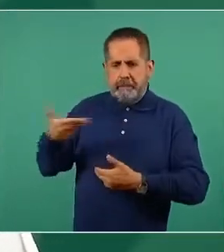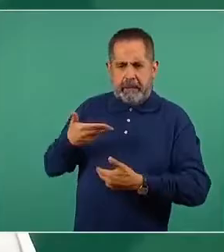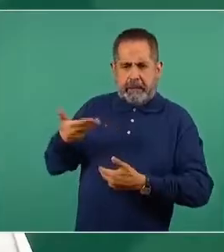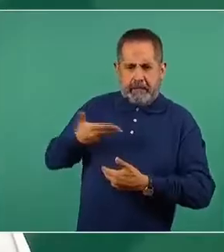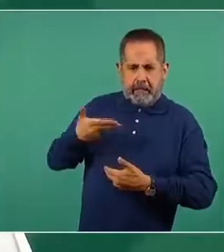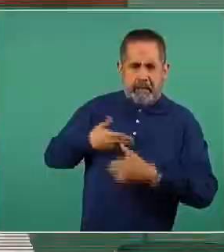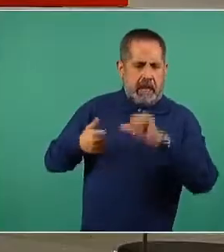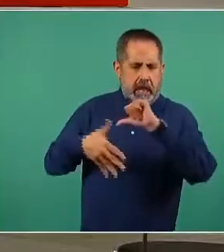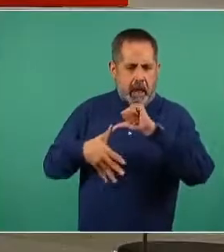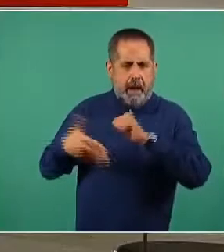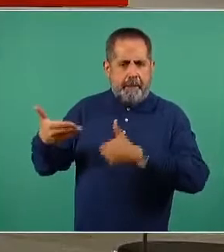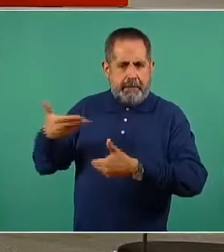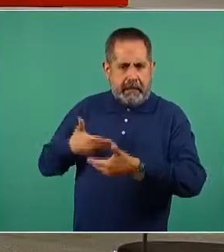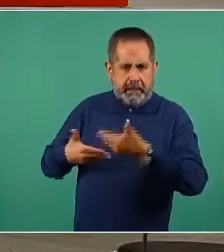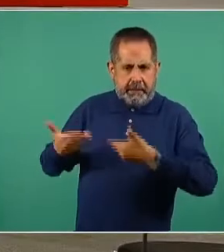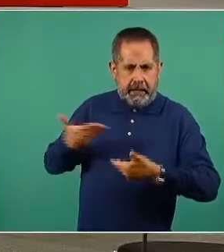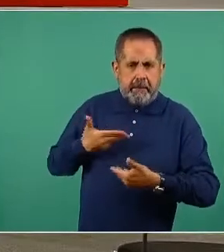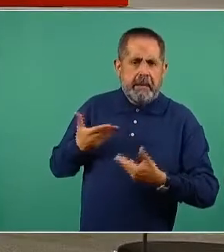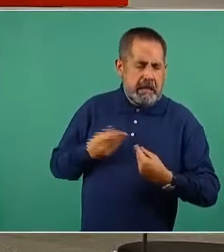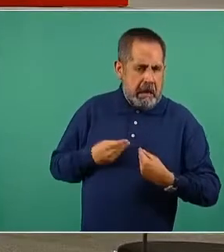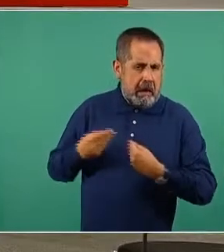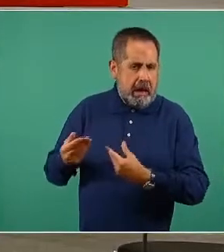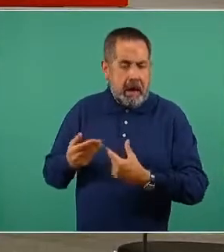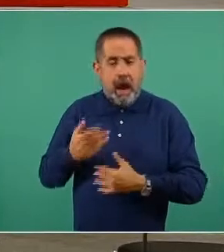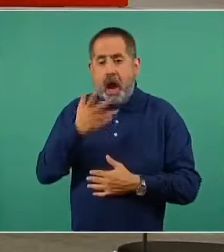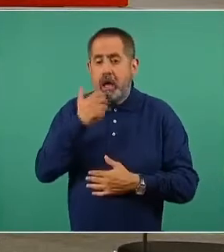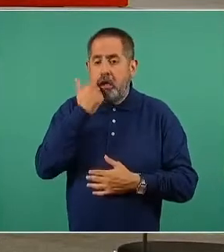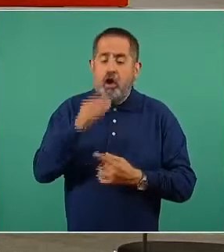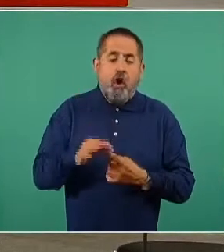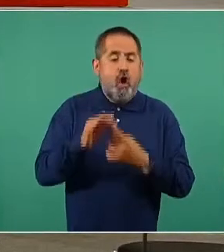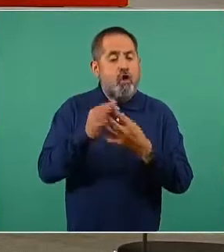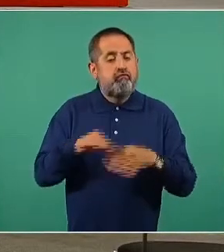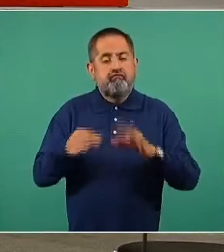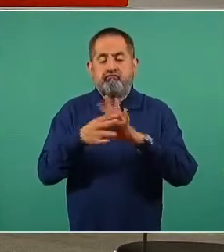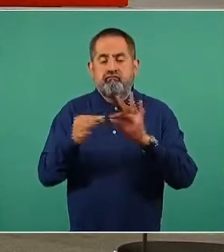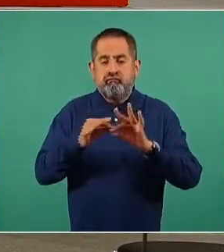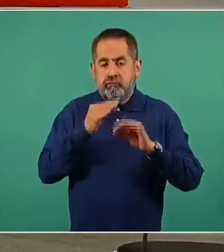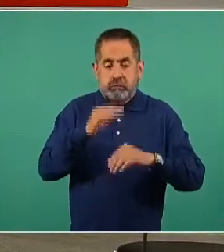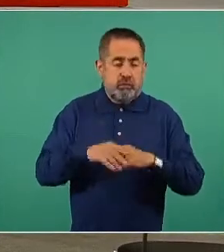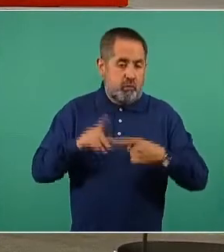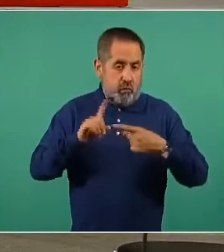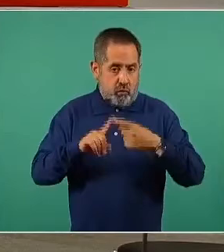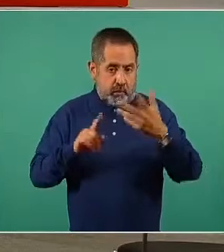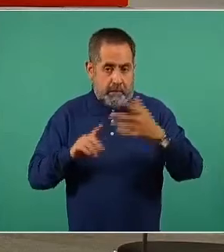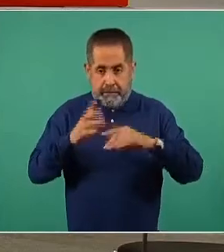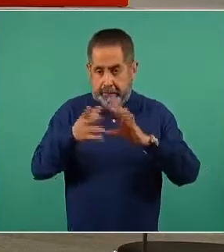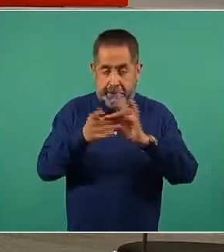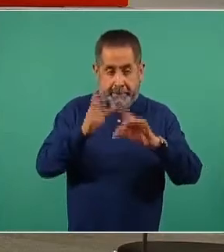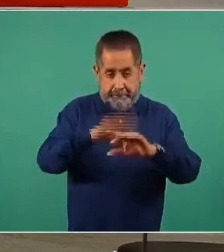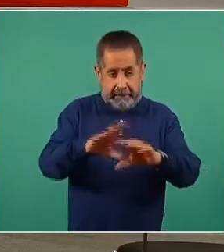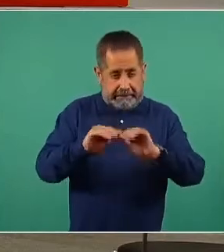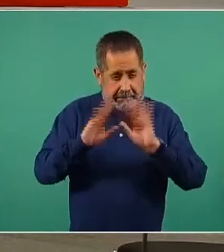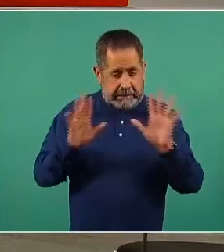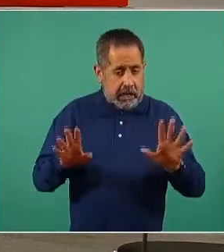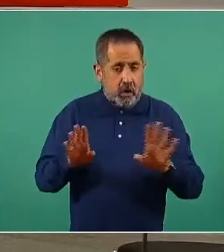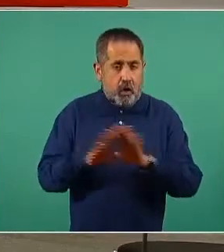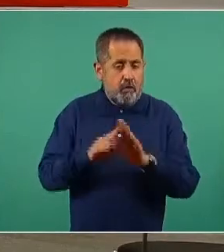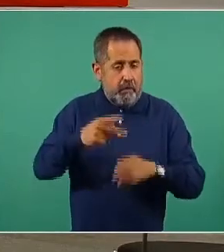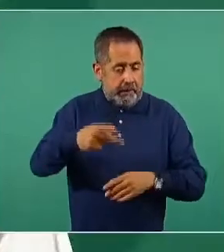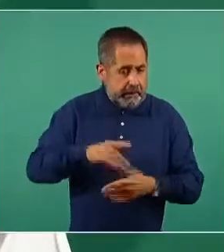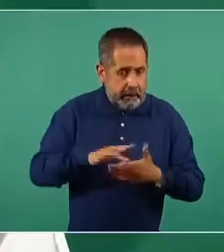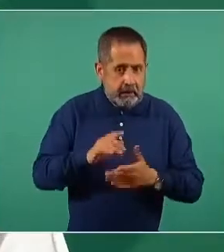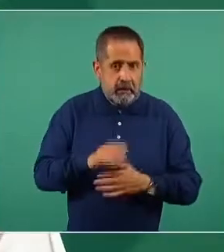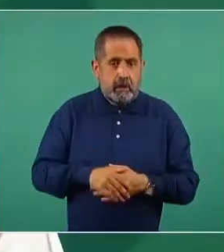región latinoamericana. Y aquí lo que quiero destacar es, bueno, uno, para claridad de lo que usted pregunta, y le